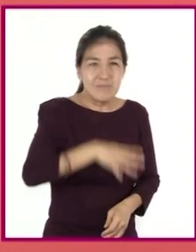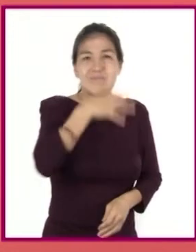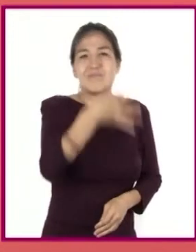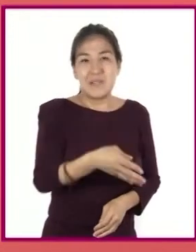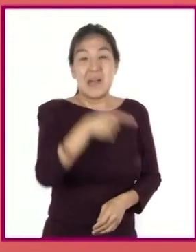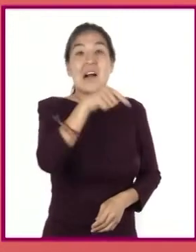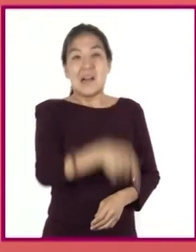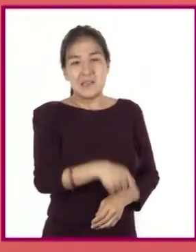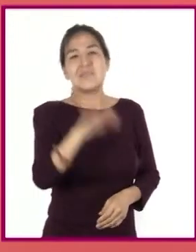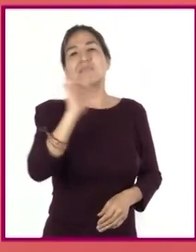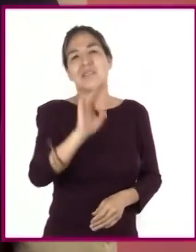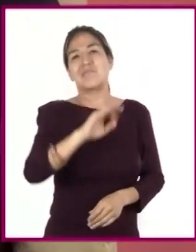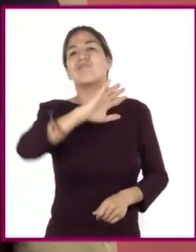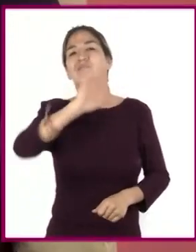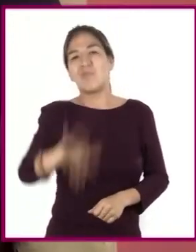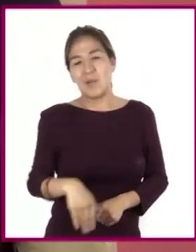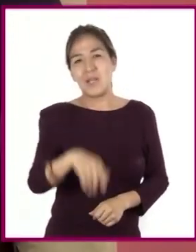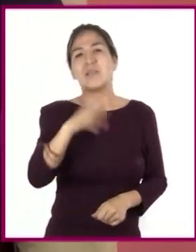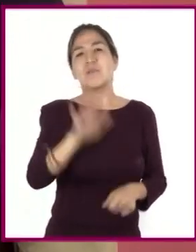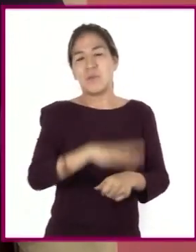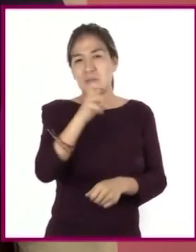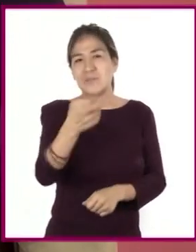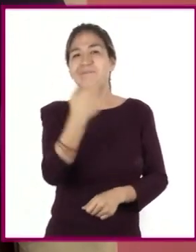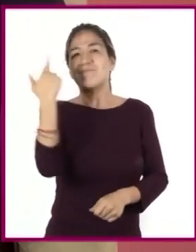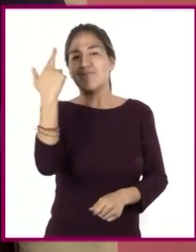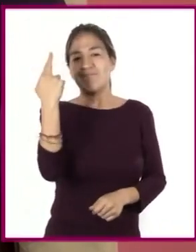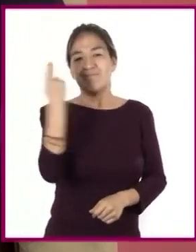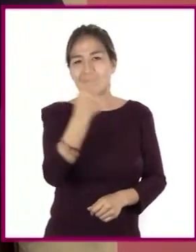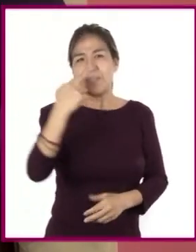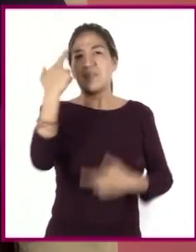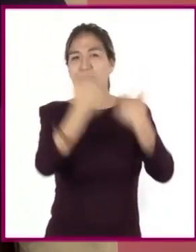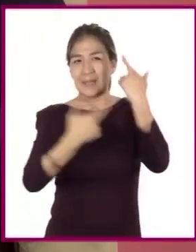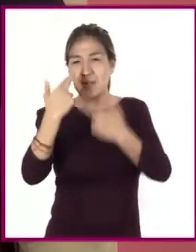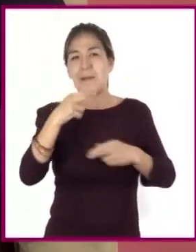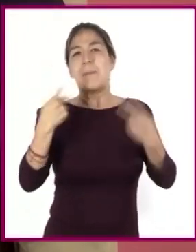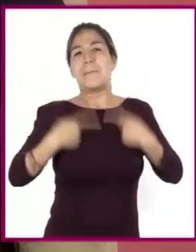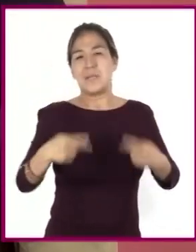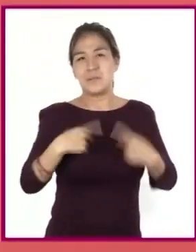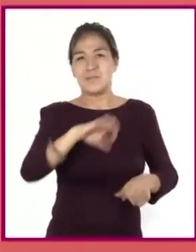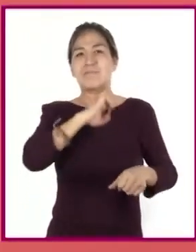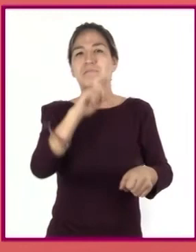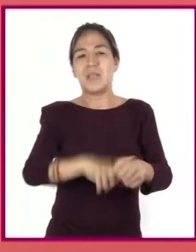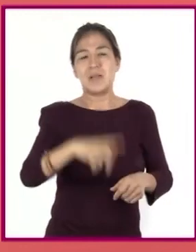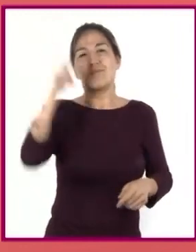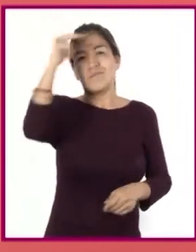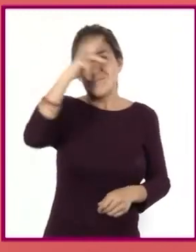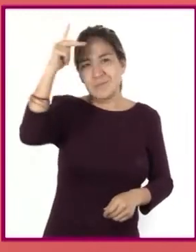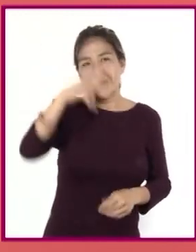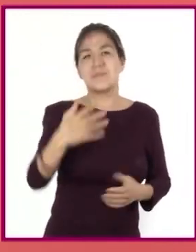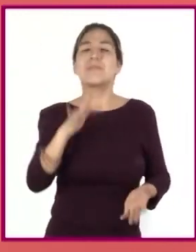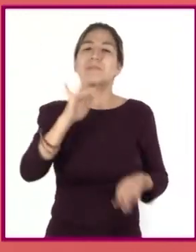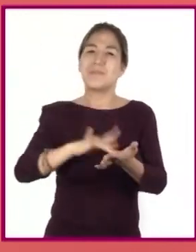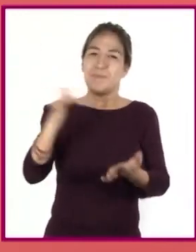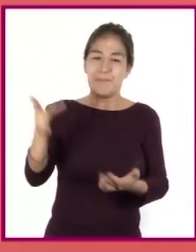la muerte y es muy importante que sean evaluados por especialistas en salud mental.